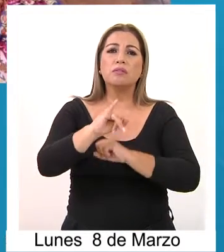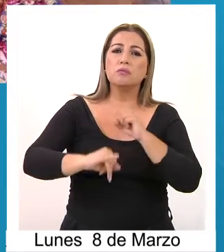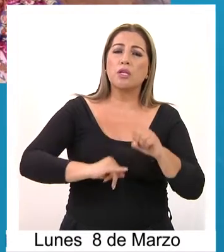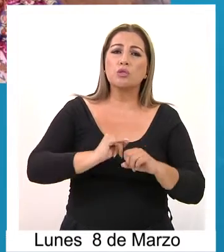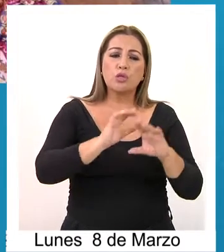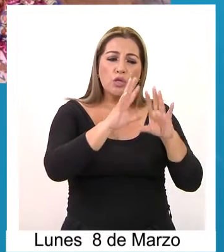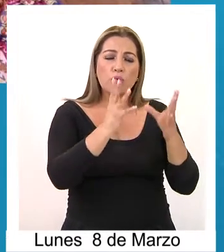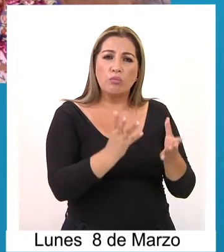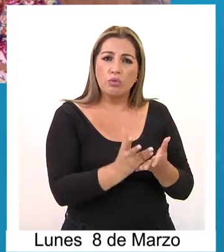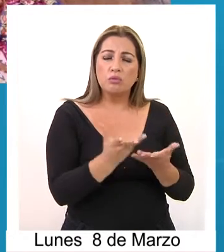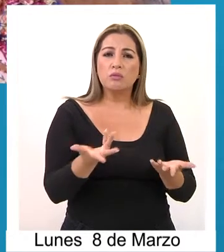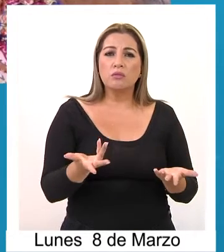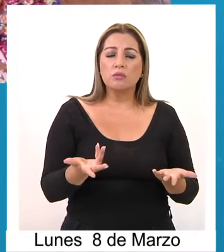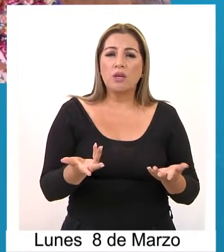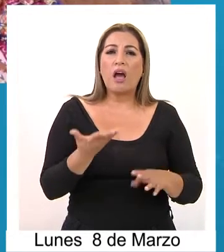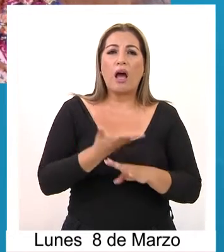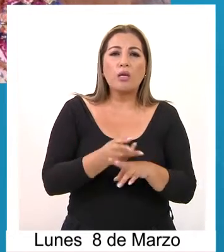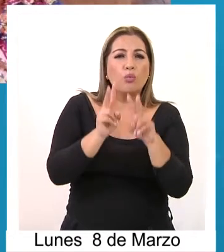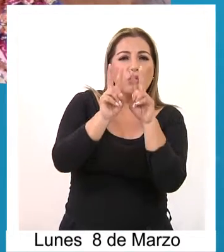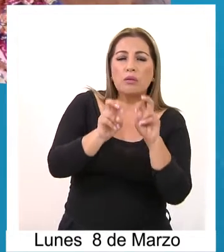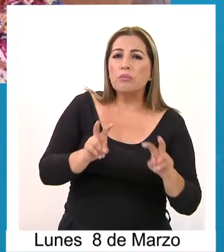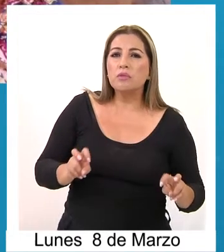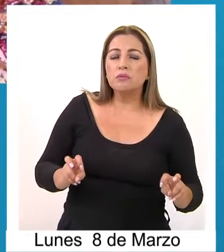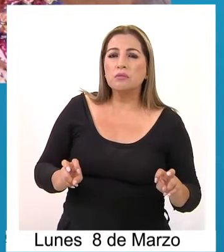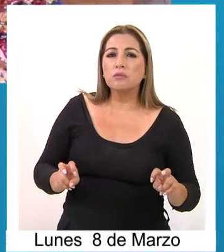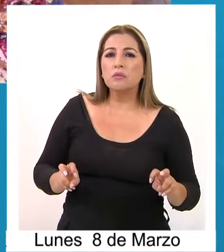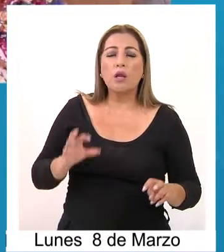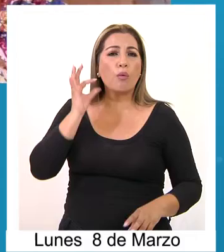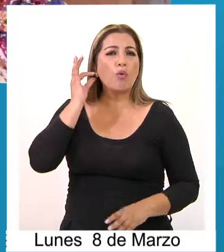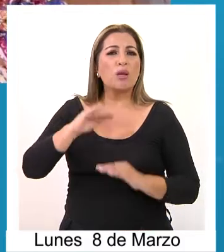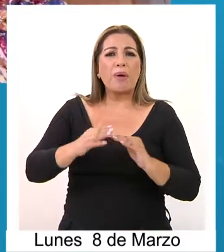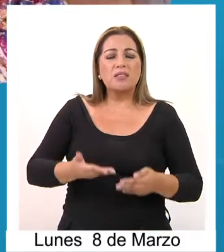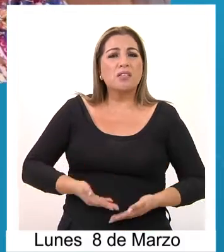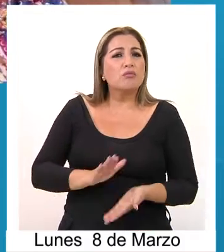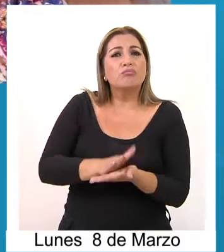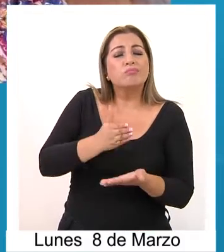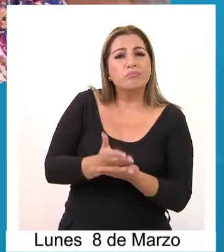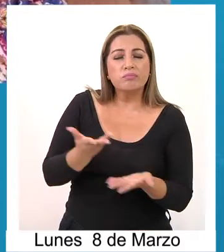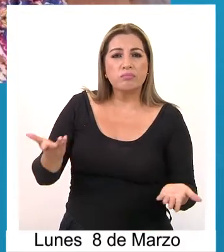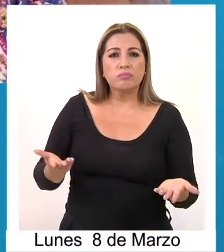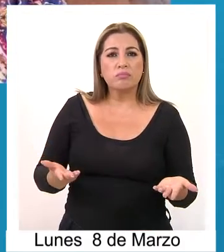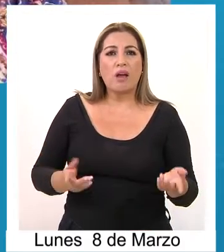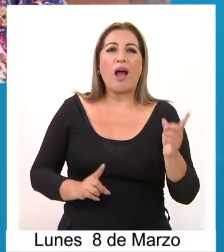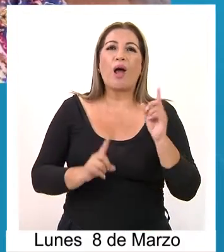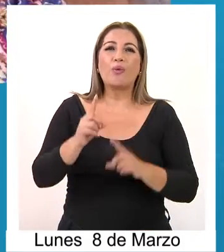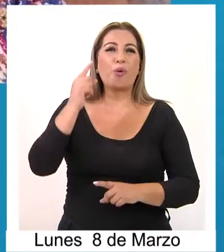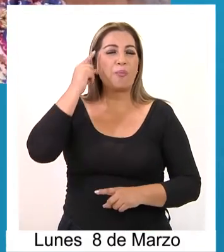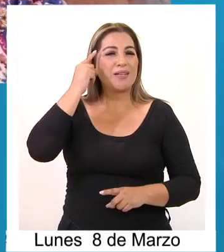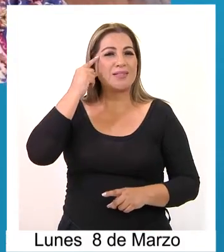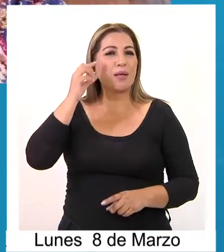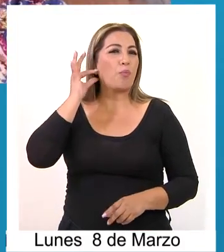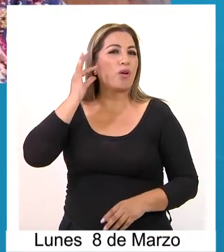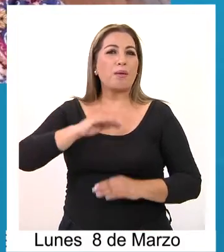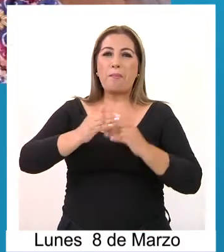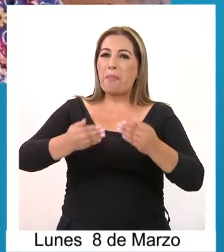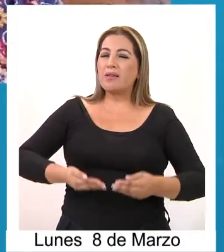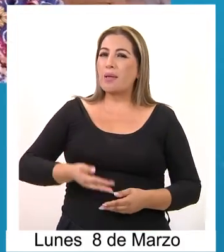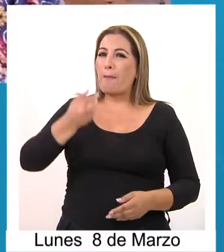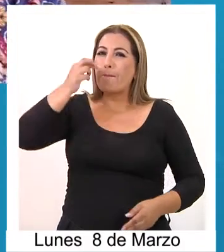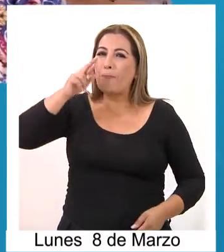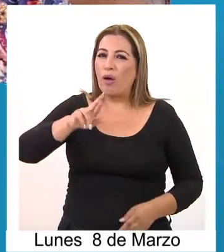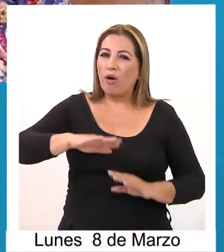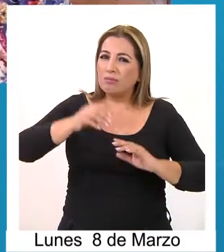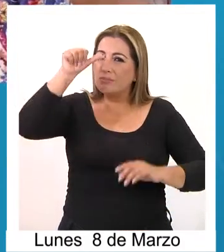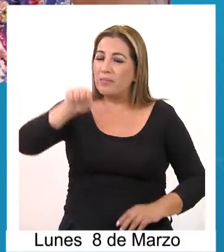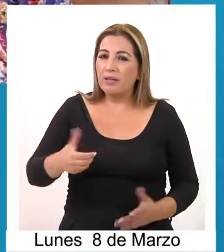internacional, algunos estudios que nos digan cómo les va a las embarazadas. Usted señala que les va un poquito peor que a las mujeres que Mm. no están